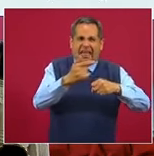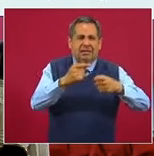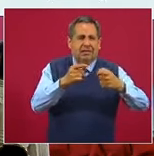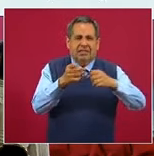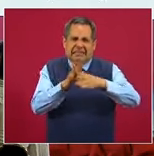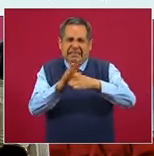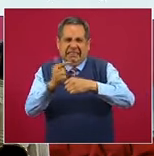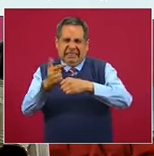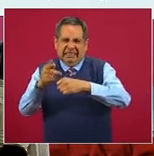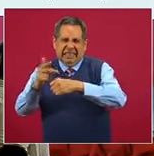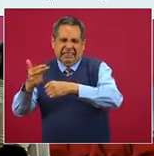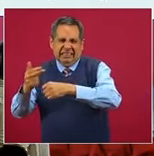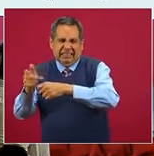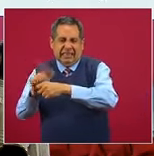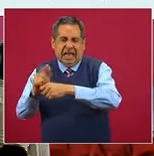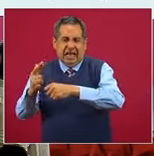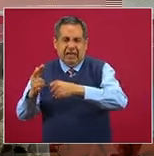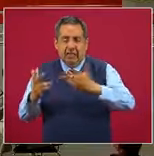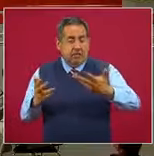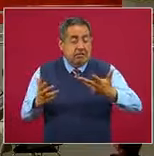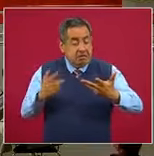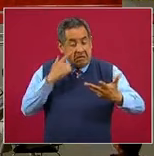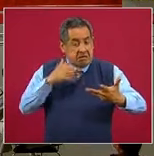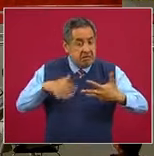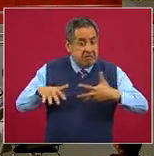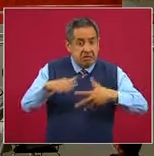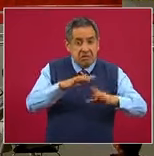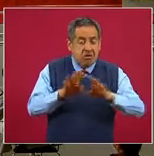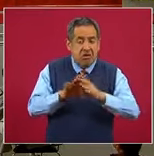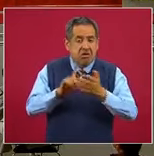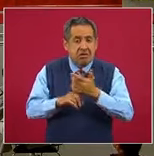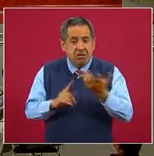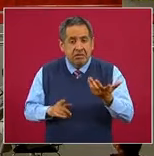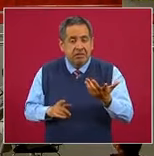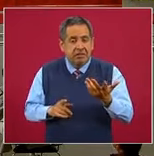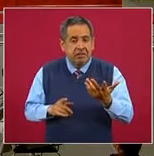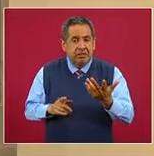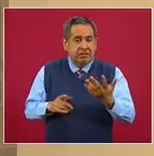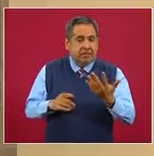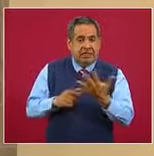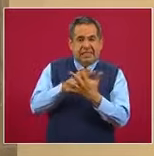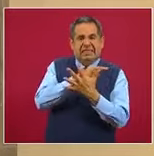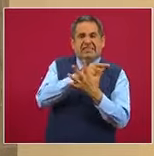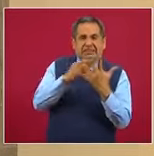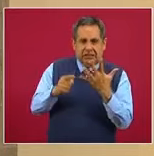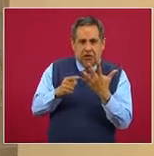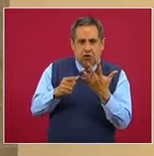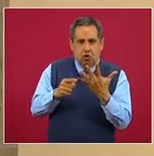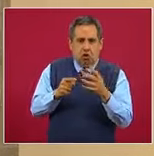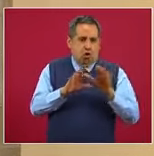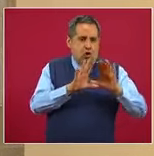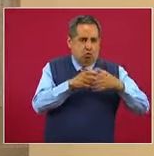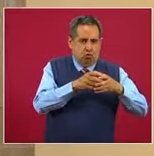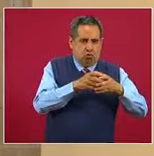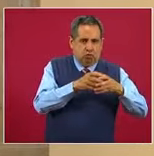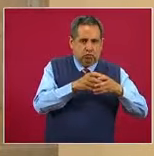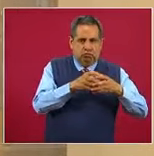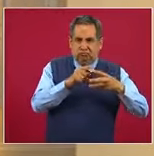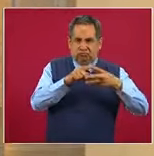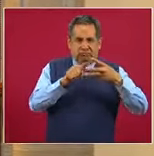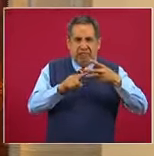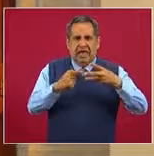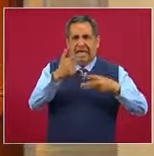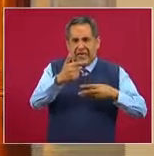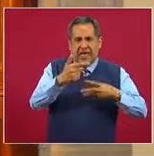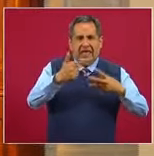pandemia, solamente hemos encontrado prácticamente al final estos 5 clados, estos 3 grupos, que es G,